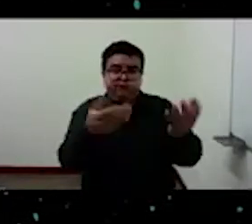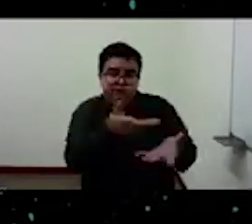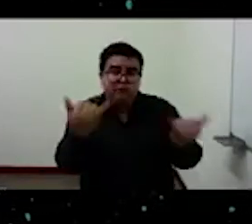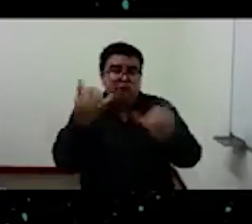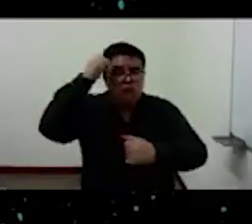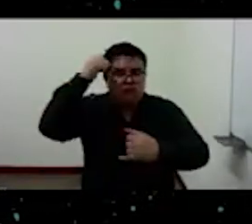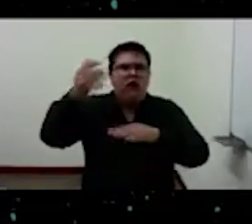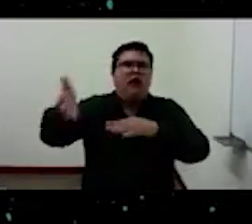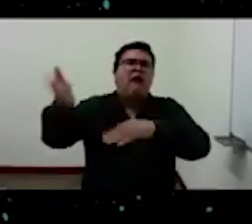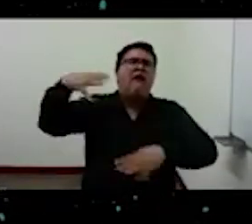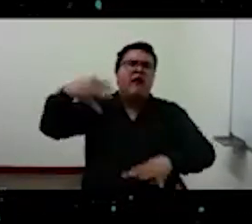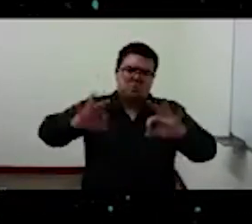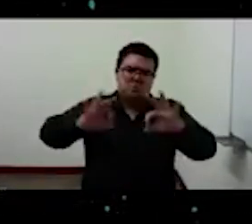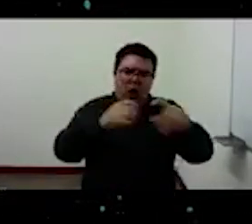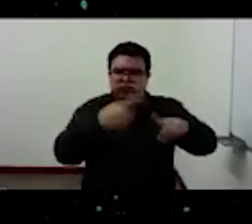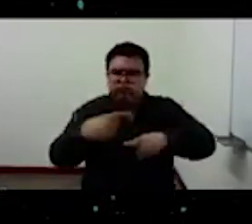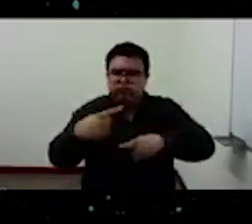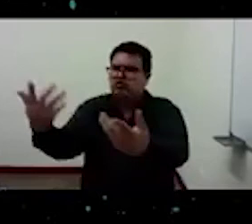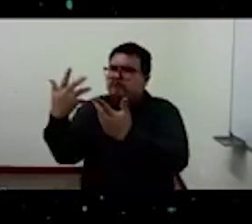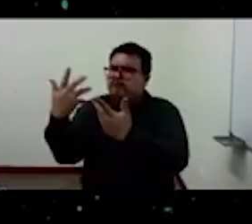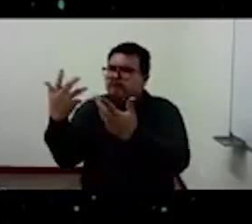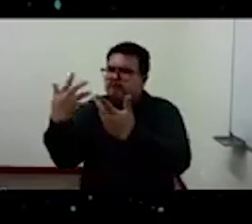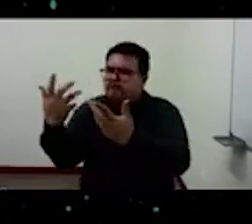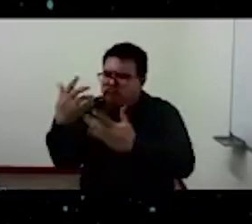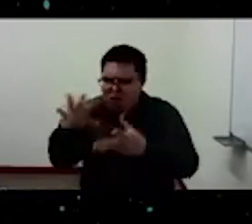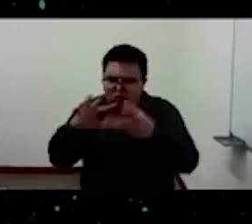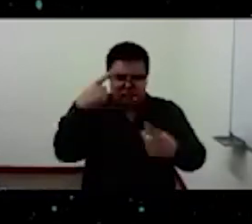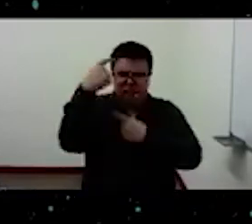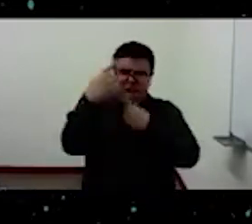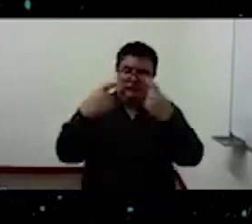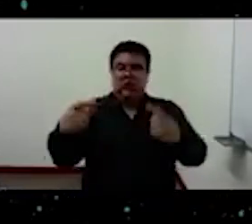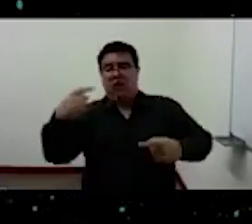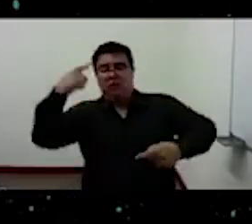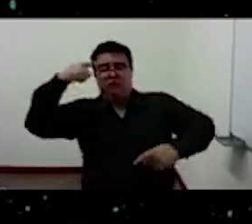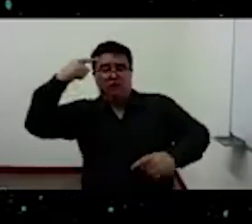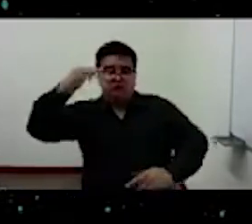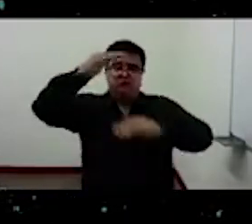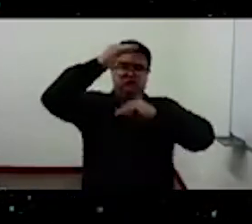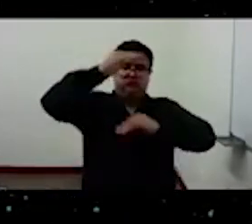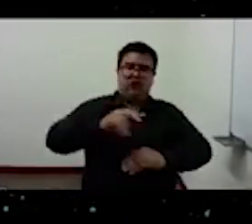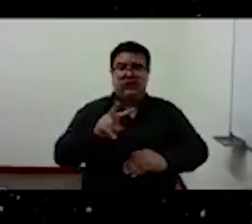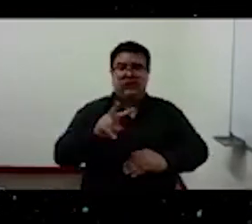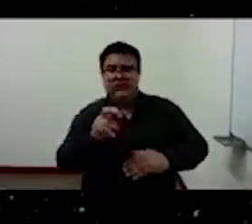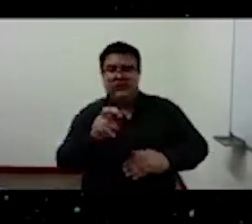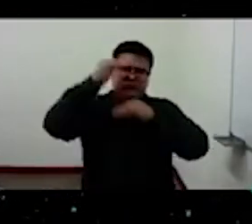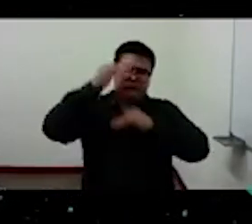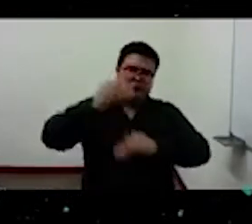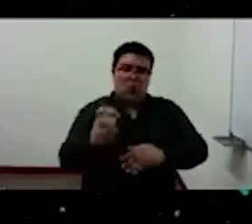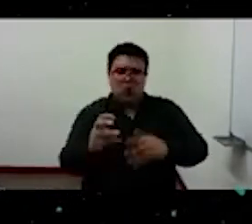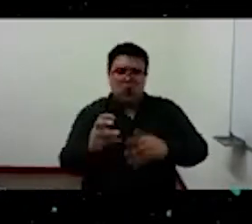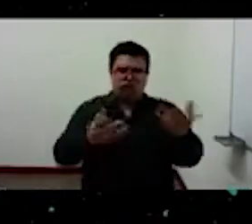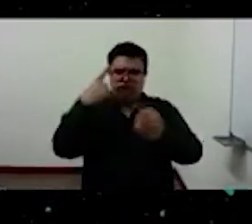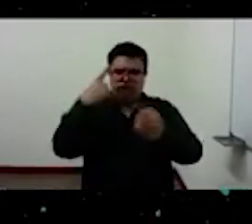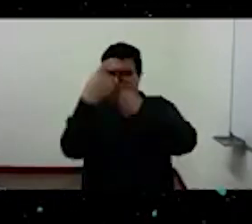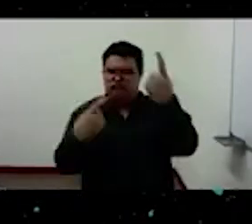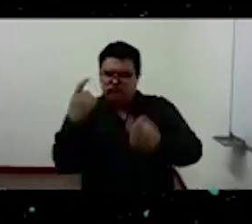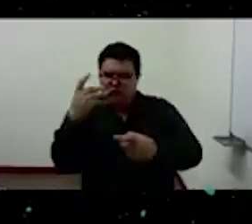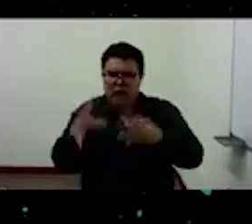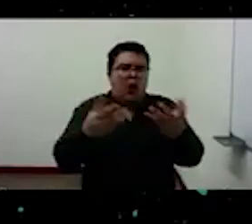de la figura humana, inscrita en un canon clásico vaciado de toda significación y todo arraigo con la